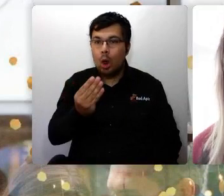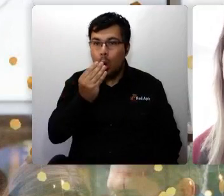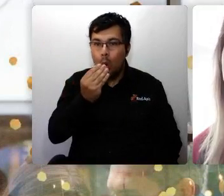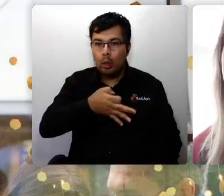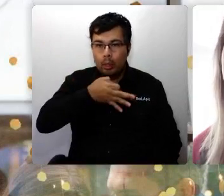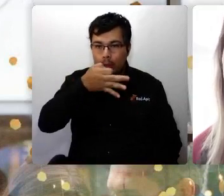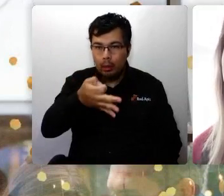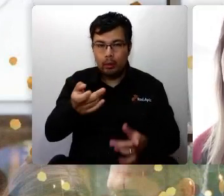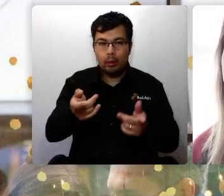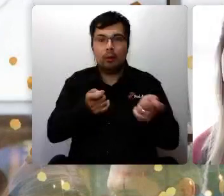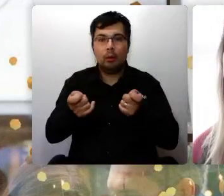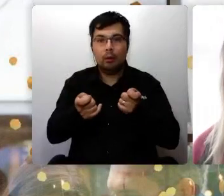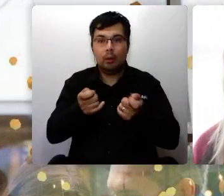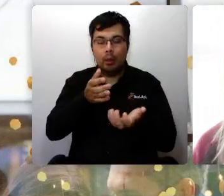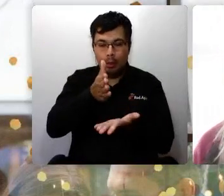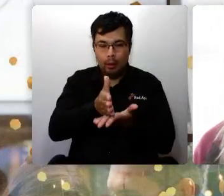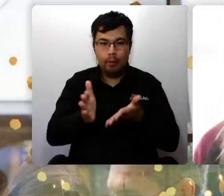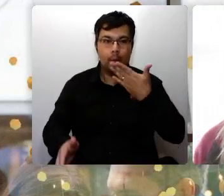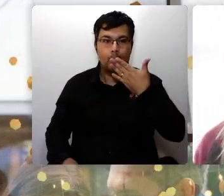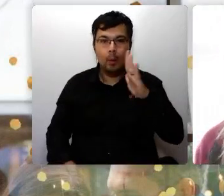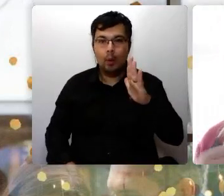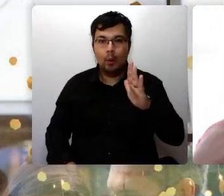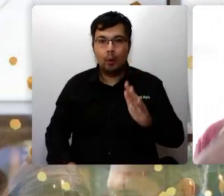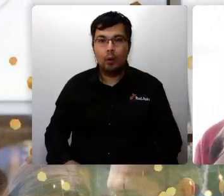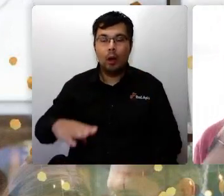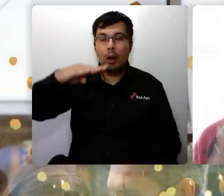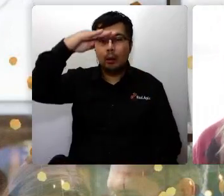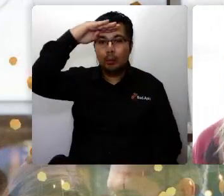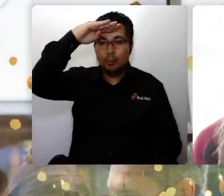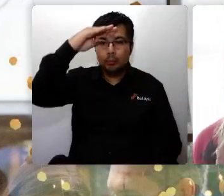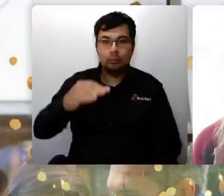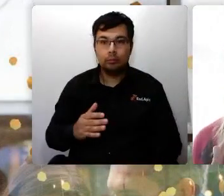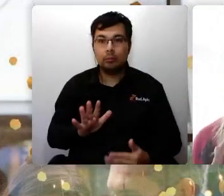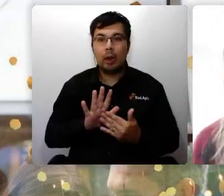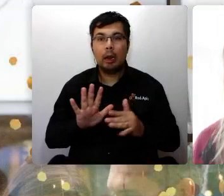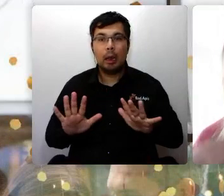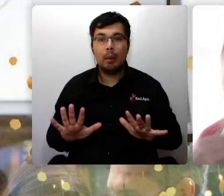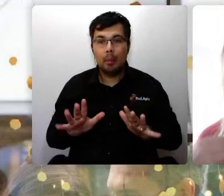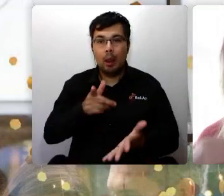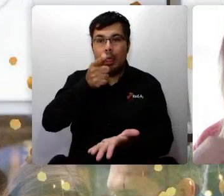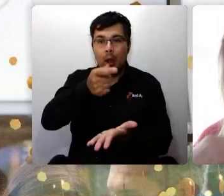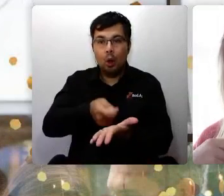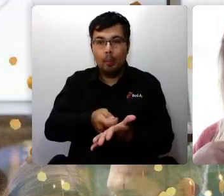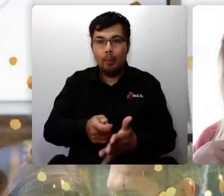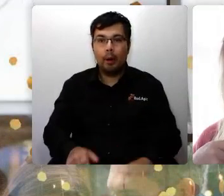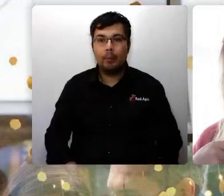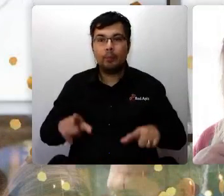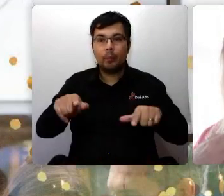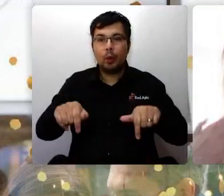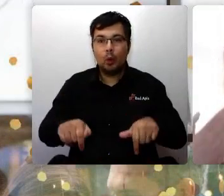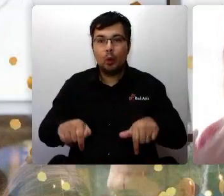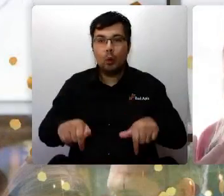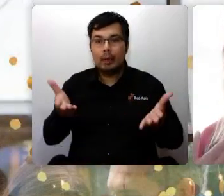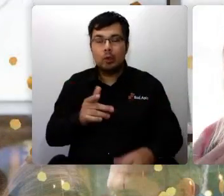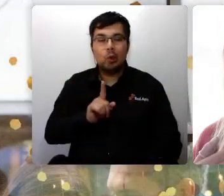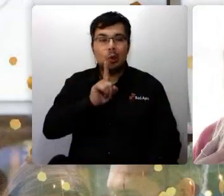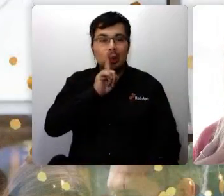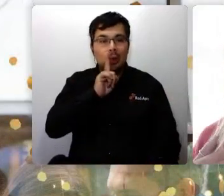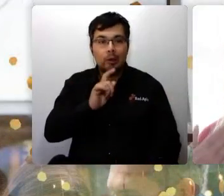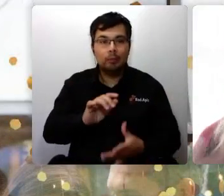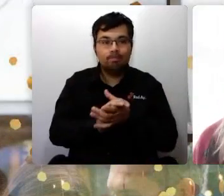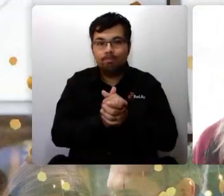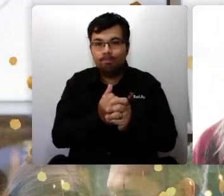tienen que mejorar la experiencia que esperan de compra. sea, hoy día ellos tienen una expectativa